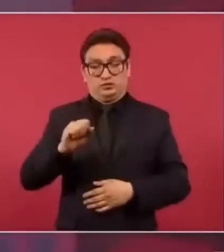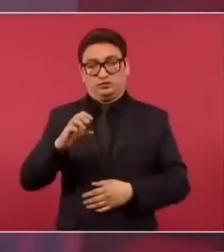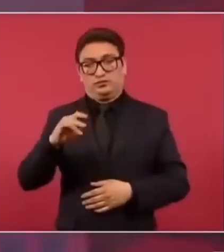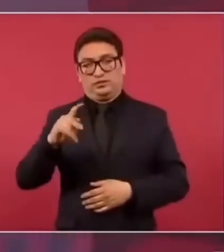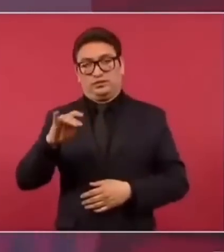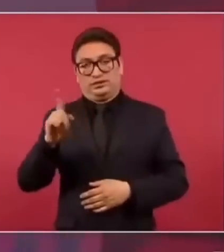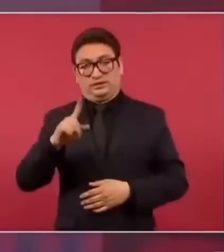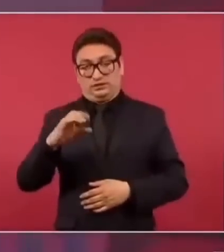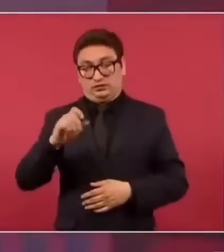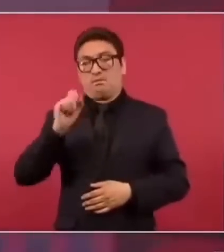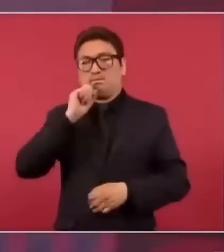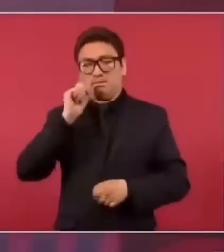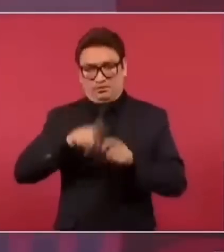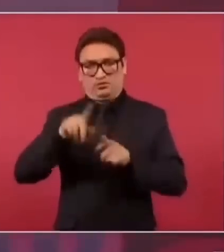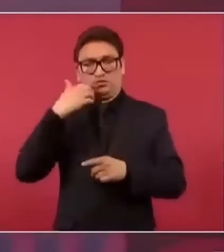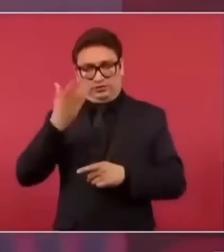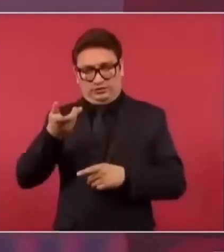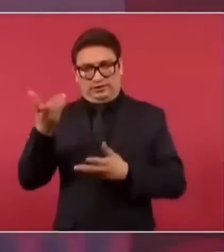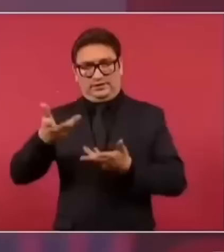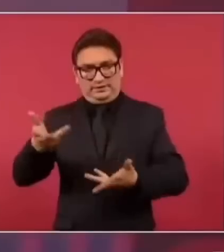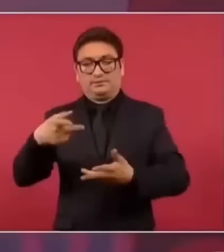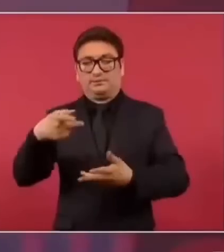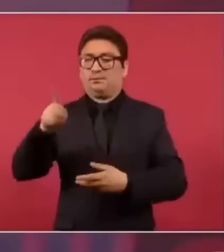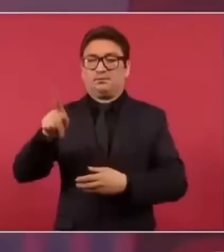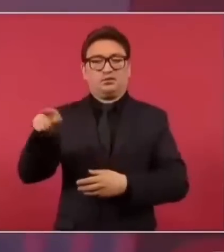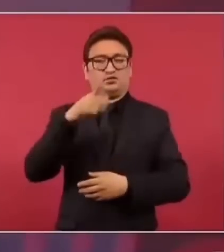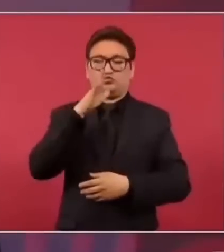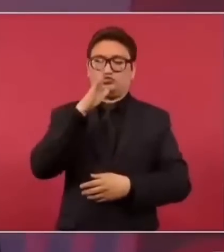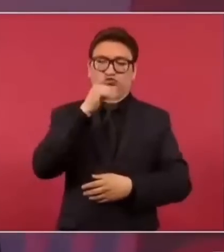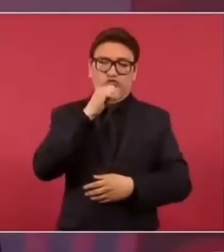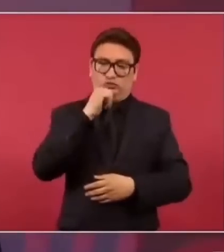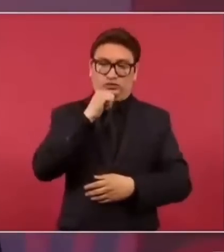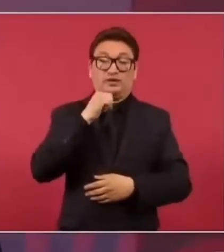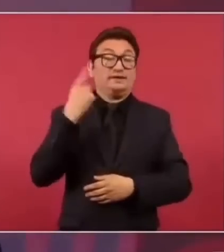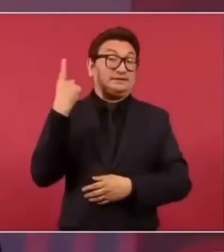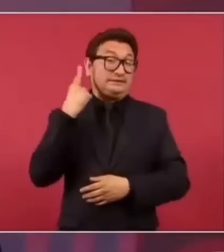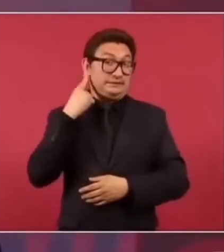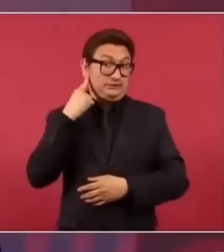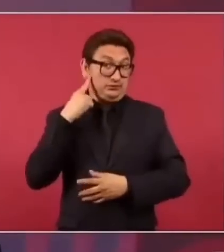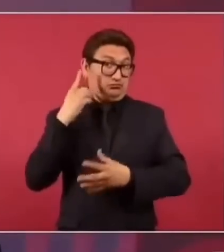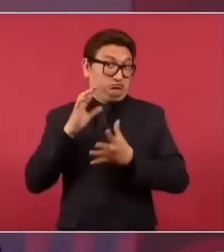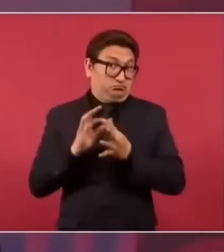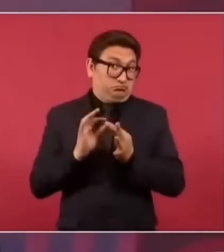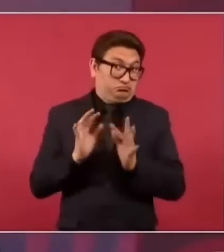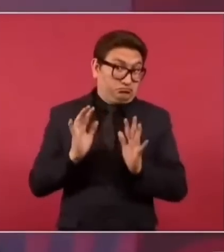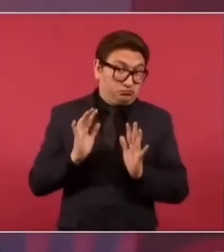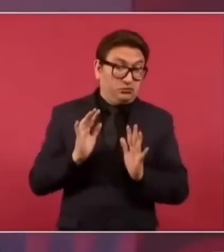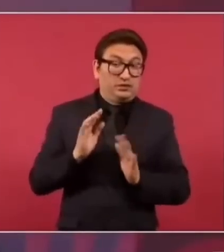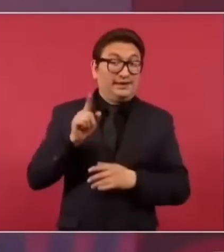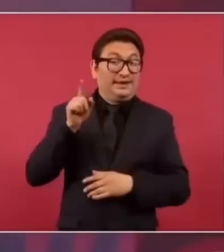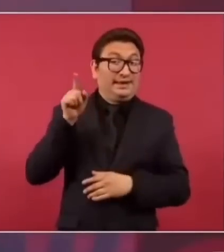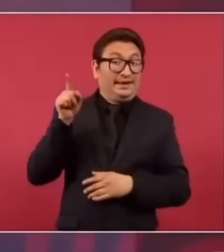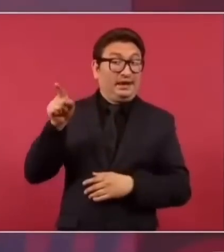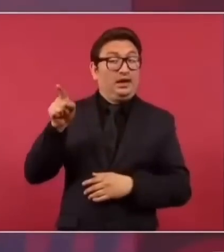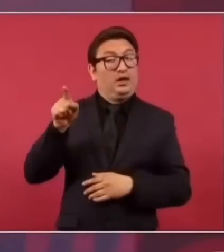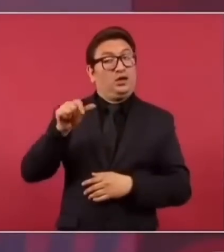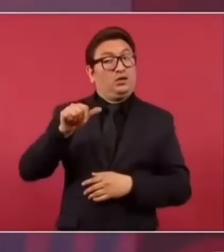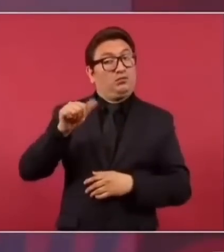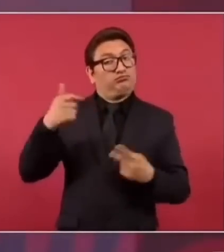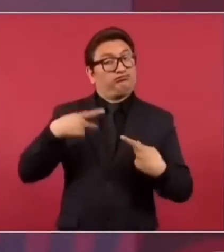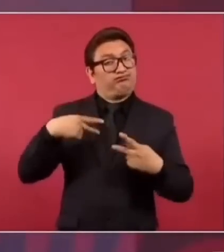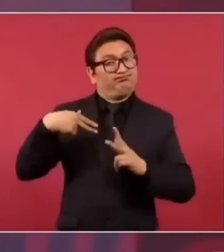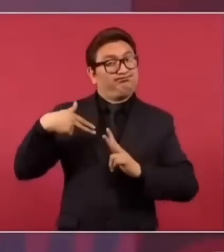al PRI y no pudo. Incluso se habla de que a él lo asesinaron.